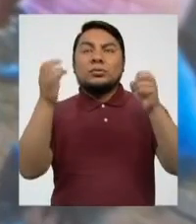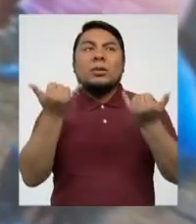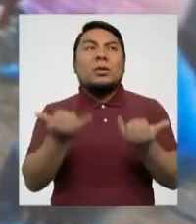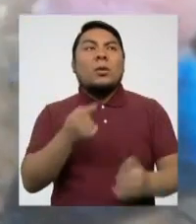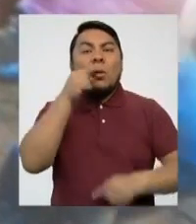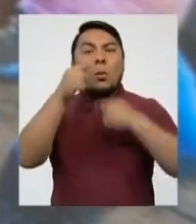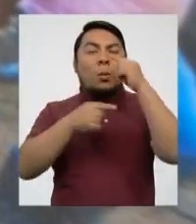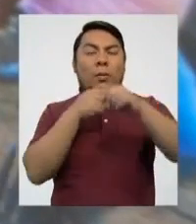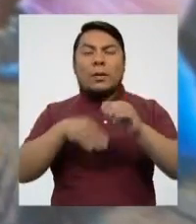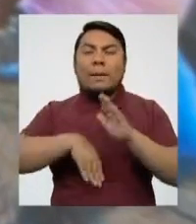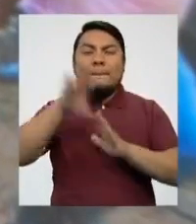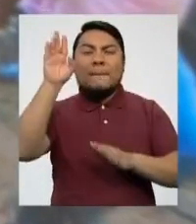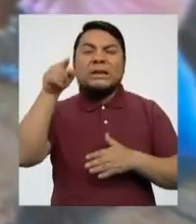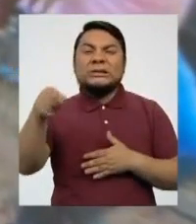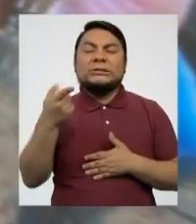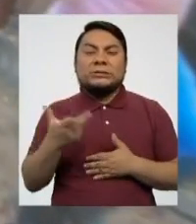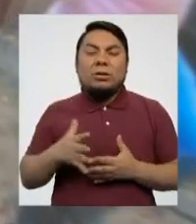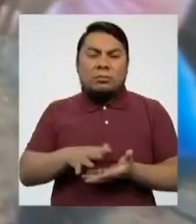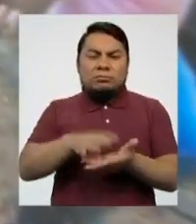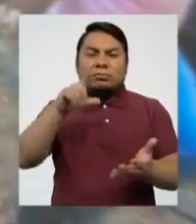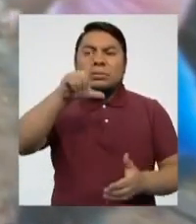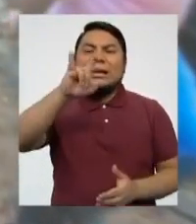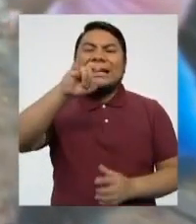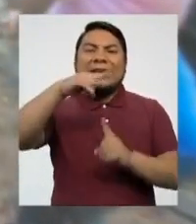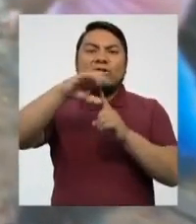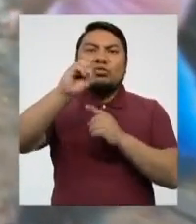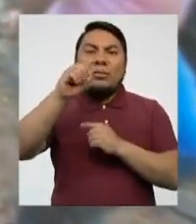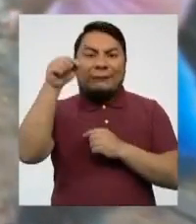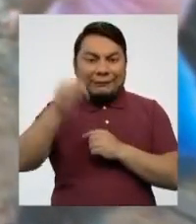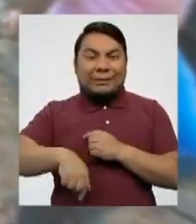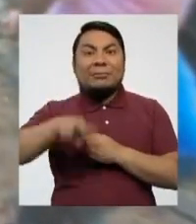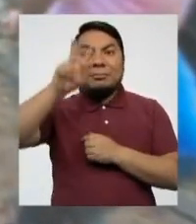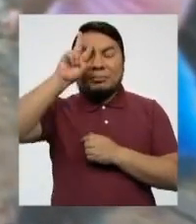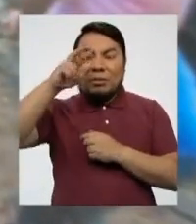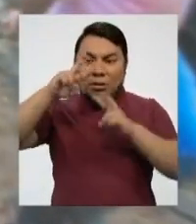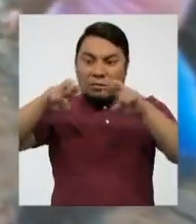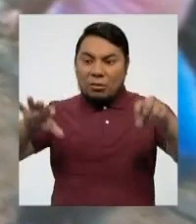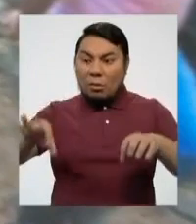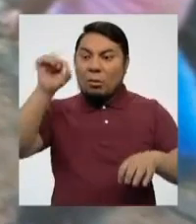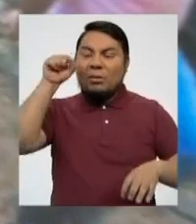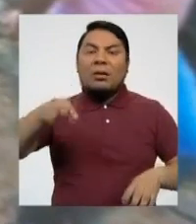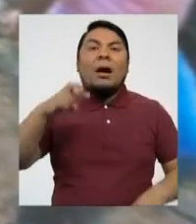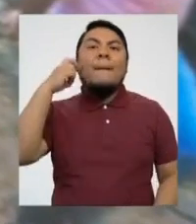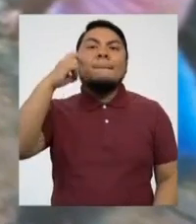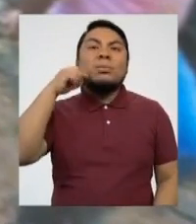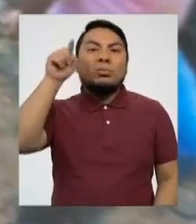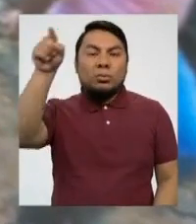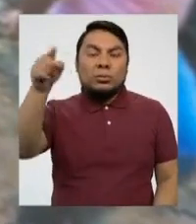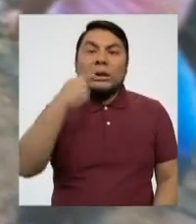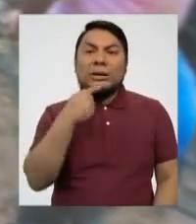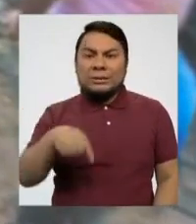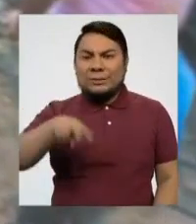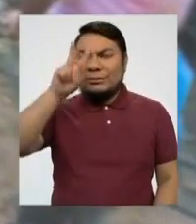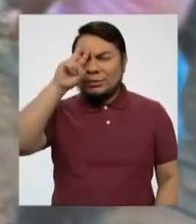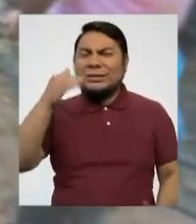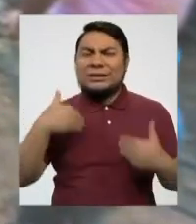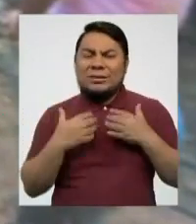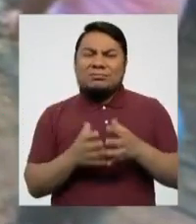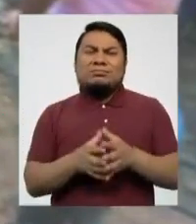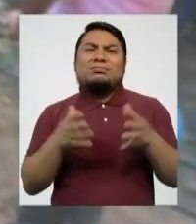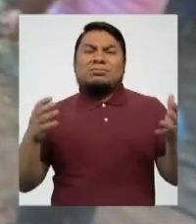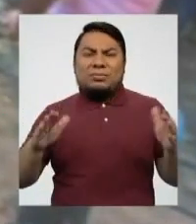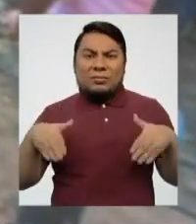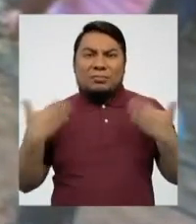El mayor yacimiento de litio del mundo está aquí, en nuestro país, situado en la región Puno. Los especialistas sostienen que Perú tiene el potencial